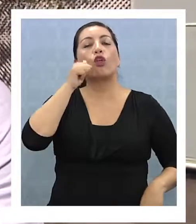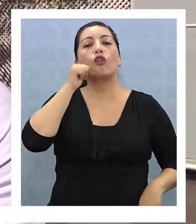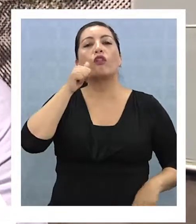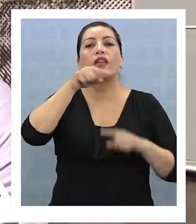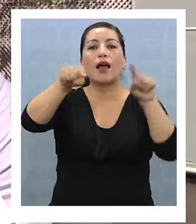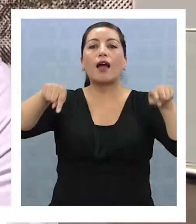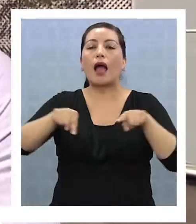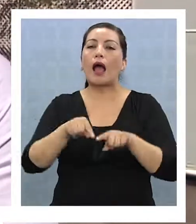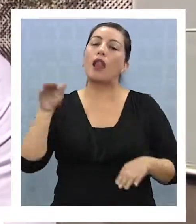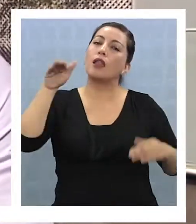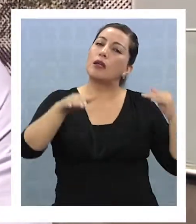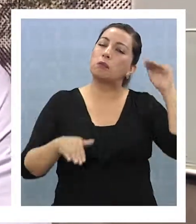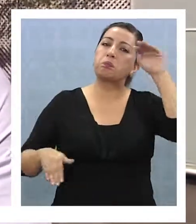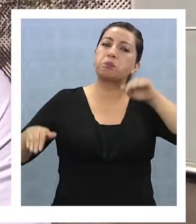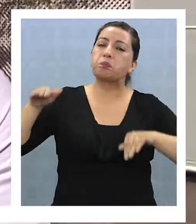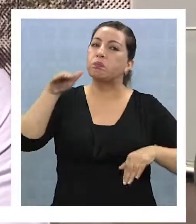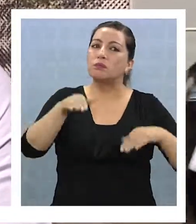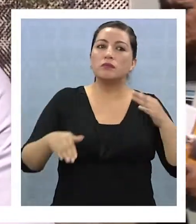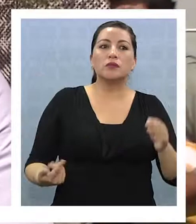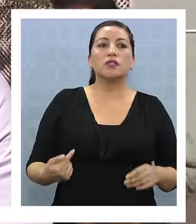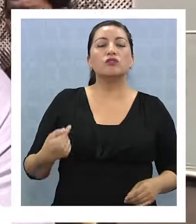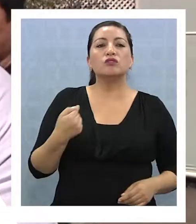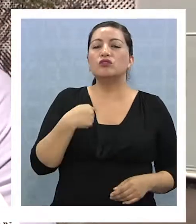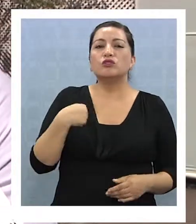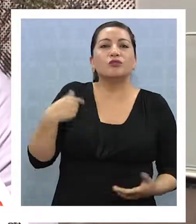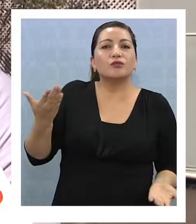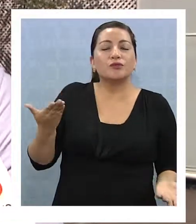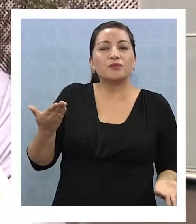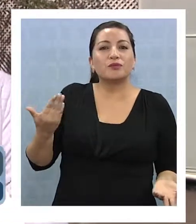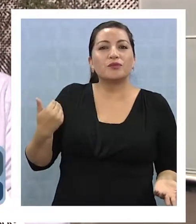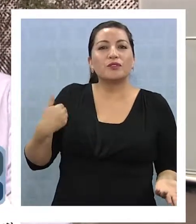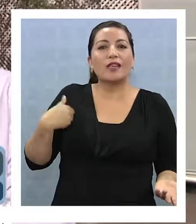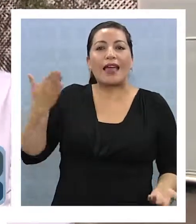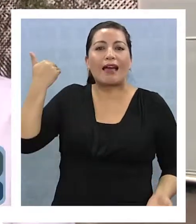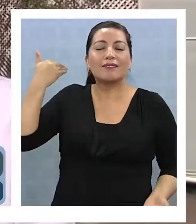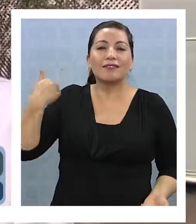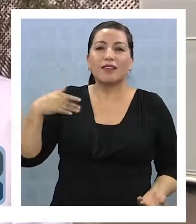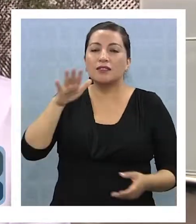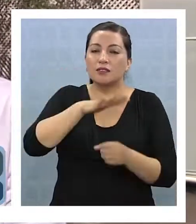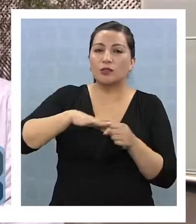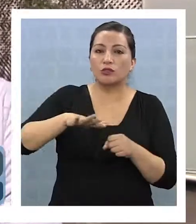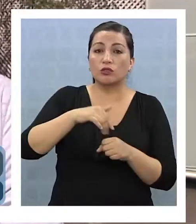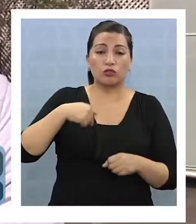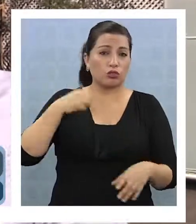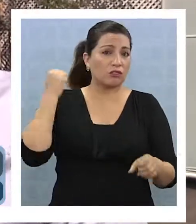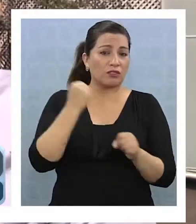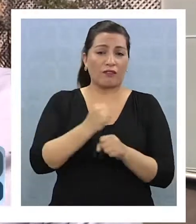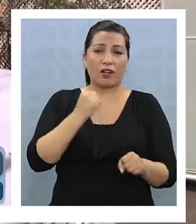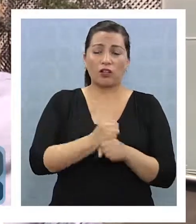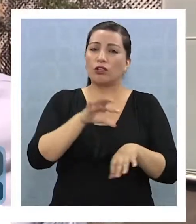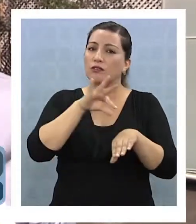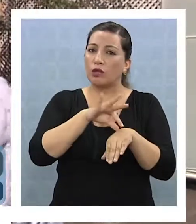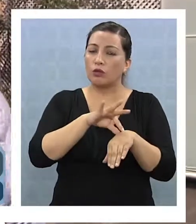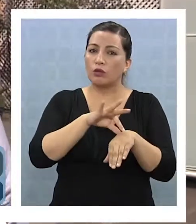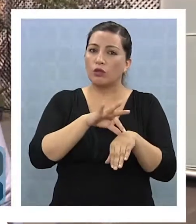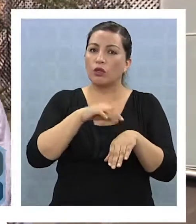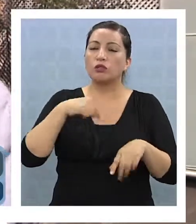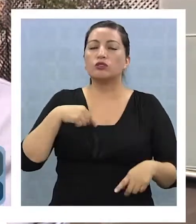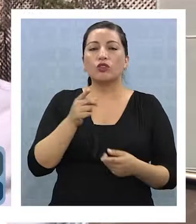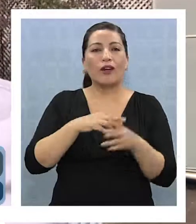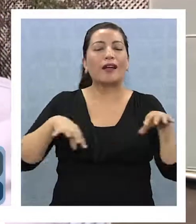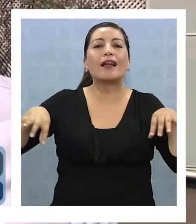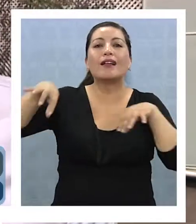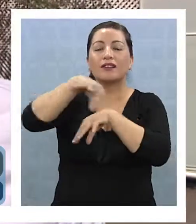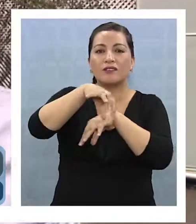piscina y estoy en eso, porque yo vengo de esa situación. Pero además soy trabajador de la salud. Yo lo que estoy haciendo al revés